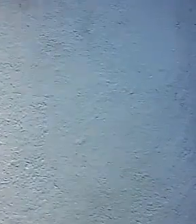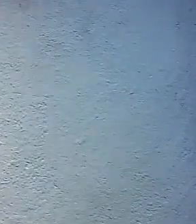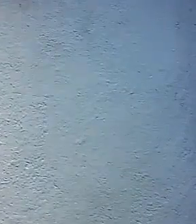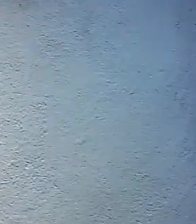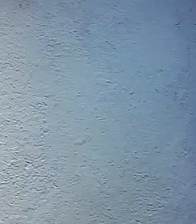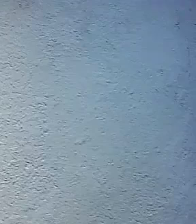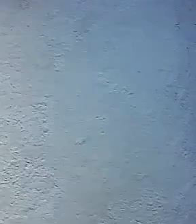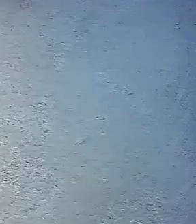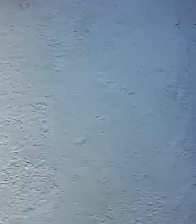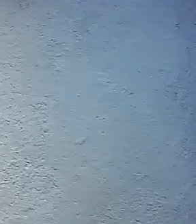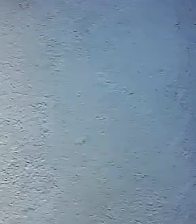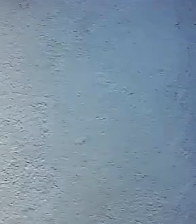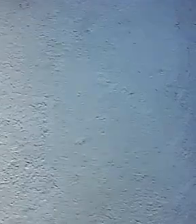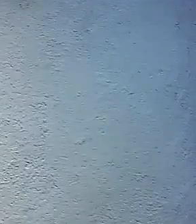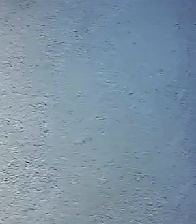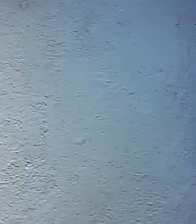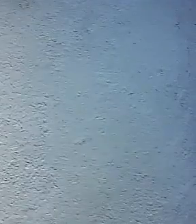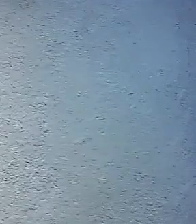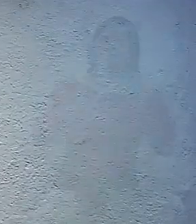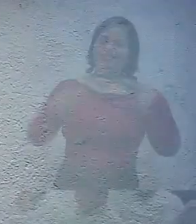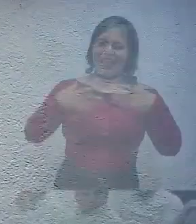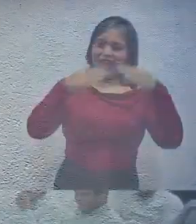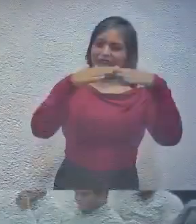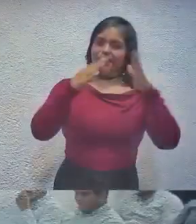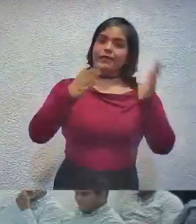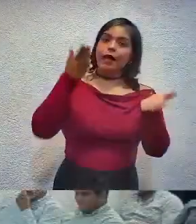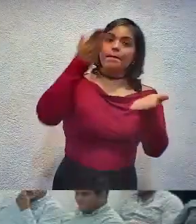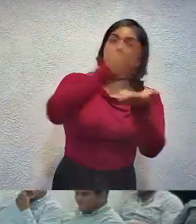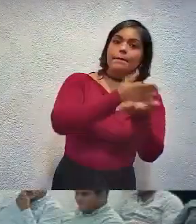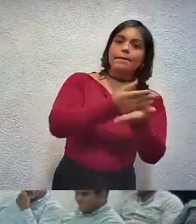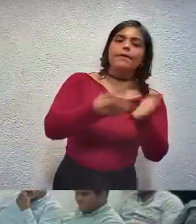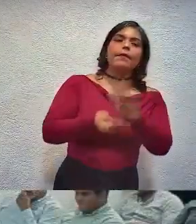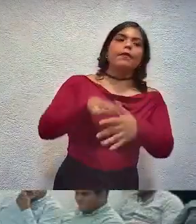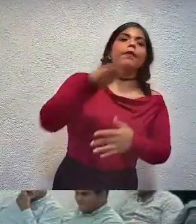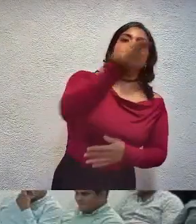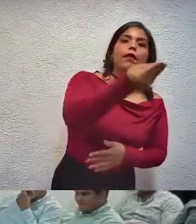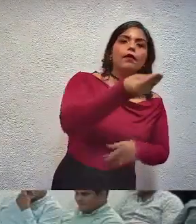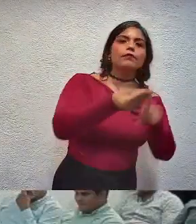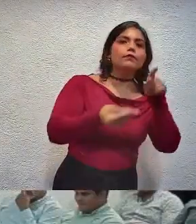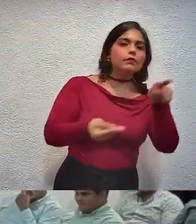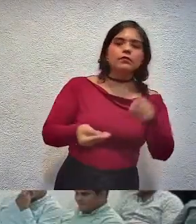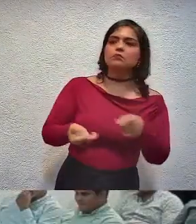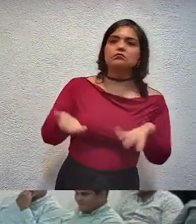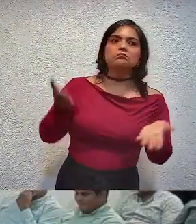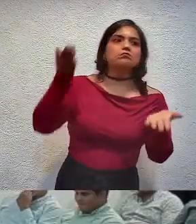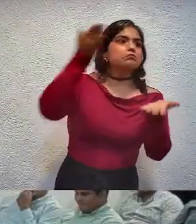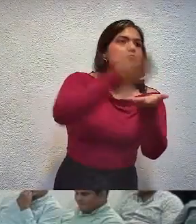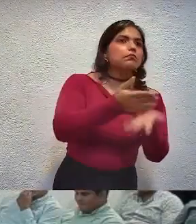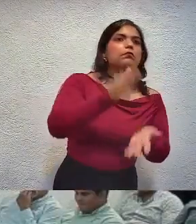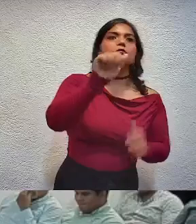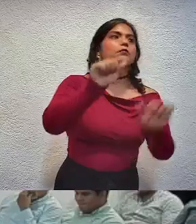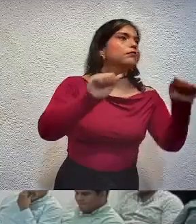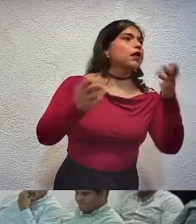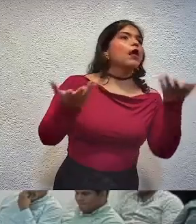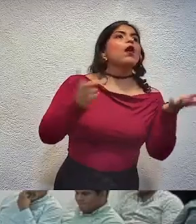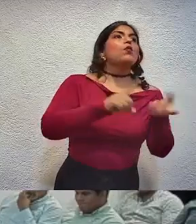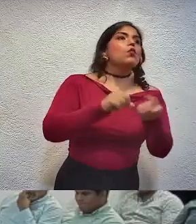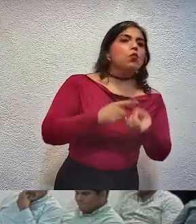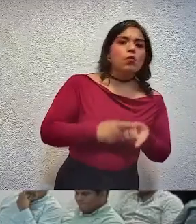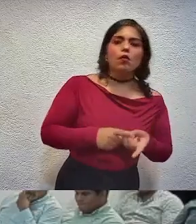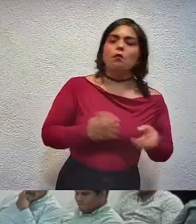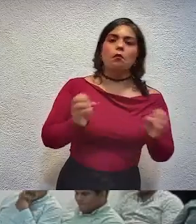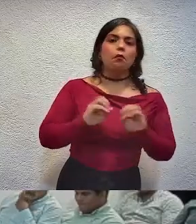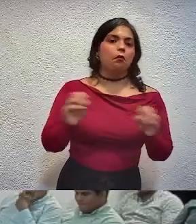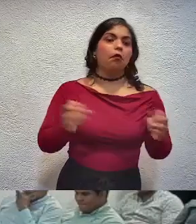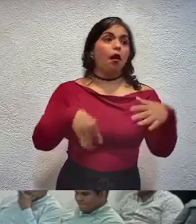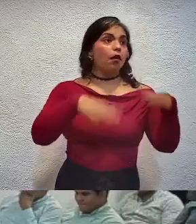buscar el domicilio del denunciado, empero no lo encontró. Además de las acciones ordenadas para buscar el domicilio